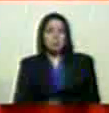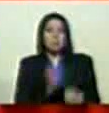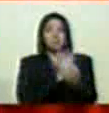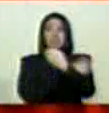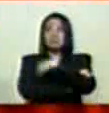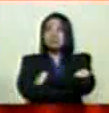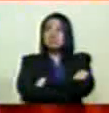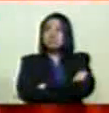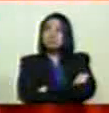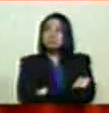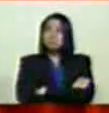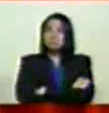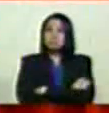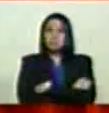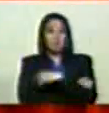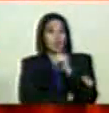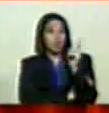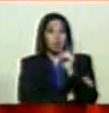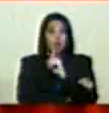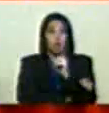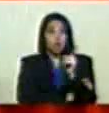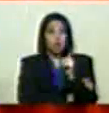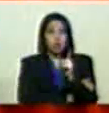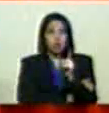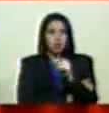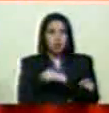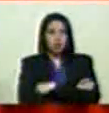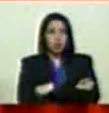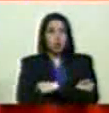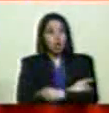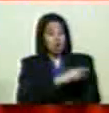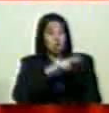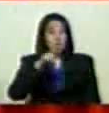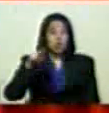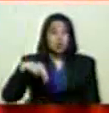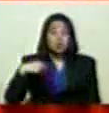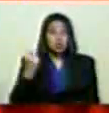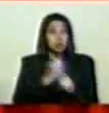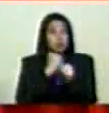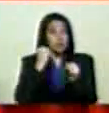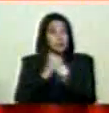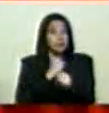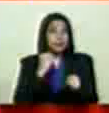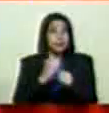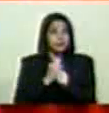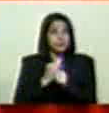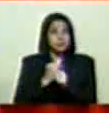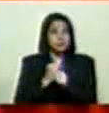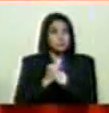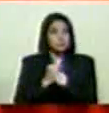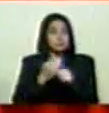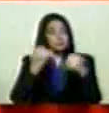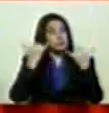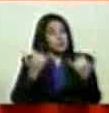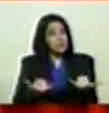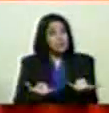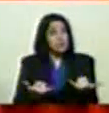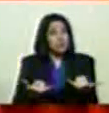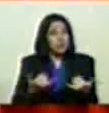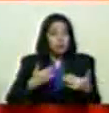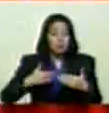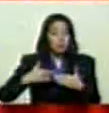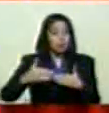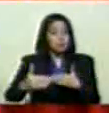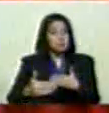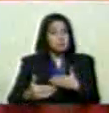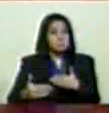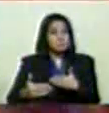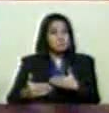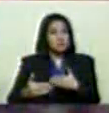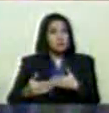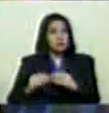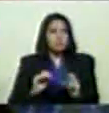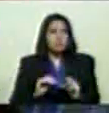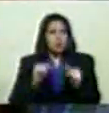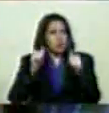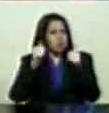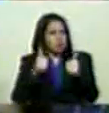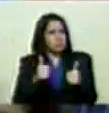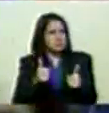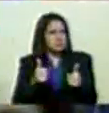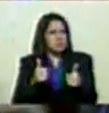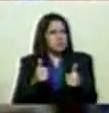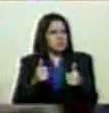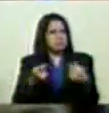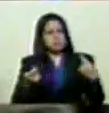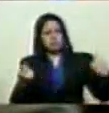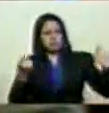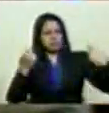brazos cruzados, Rodolfo. Nosotros estamos trabajando, porque ya próximamente vamos a iniciar la subasta